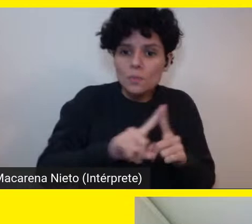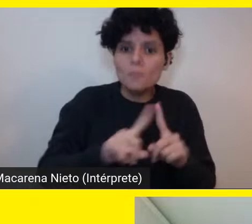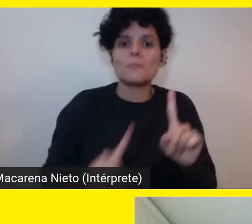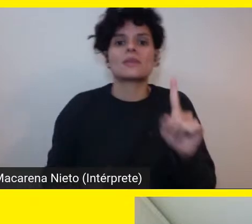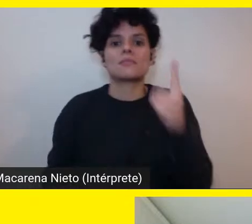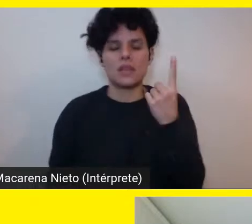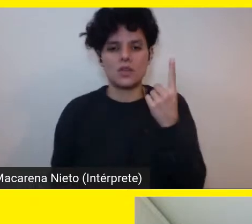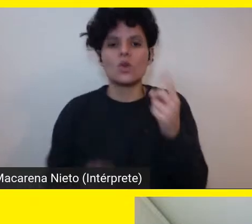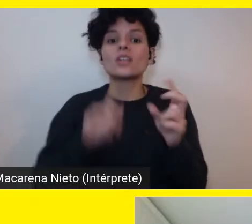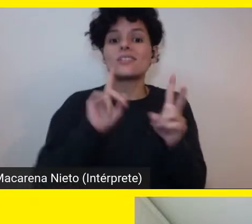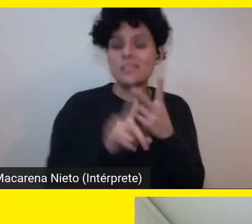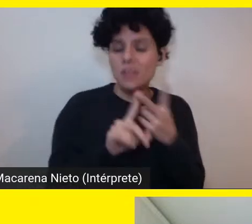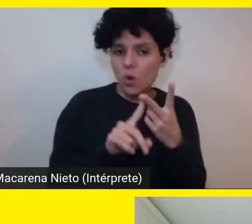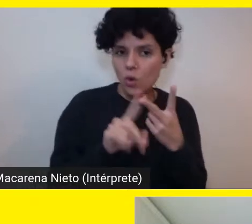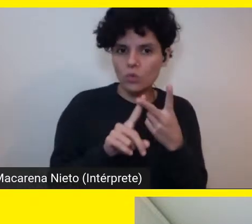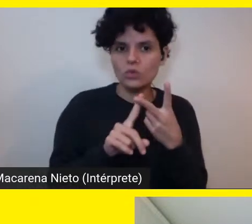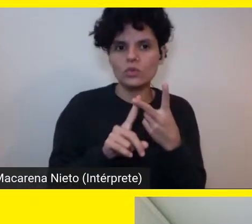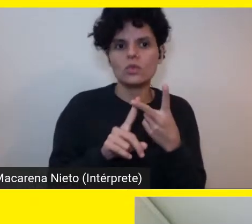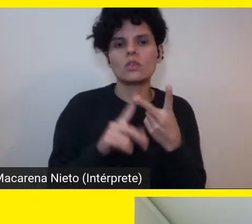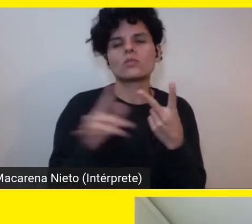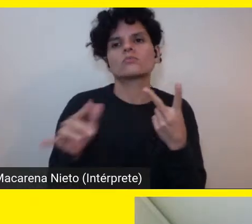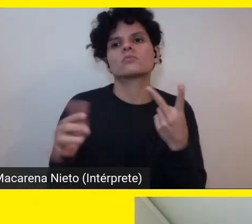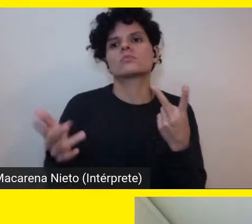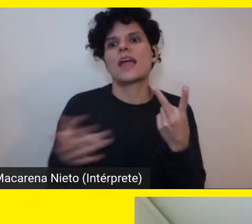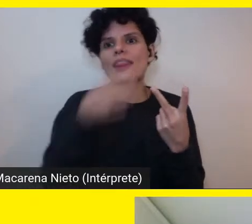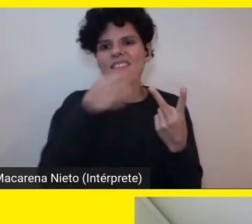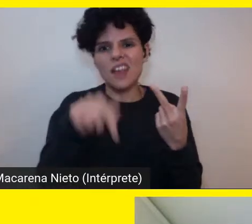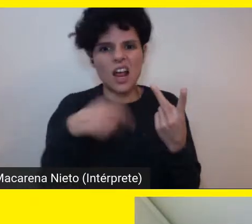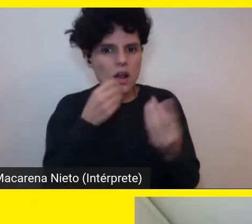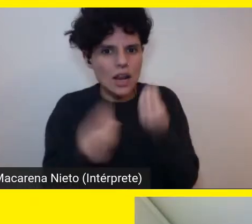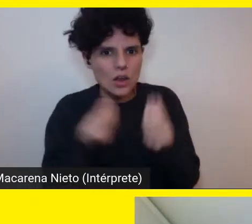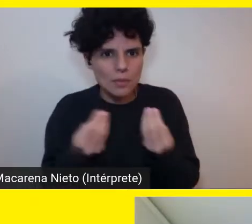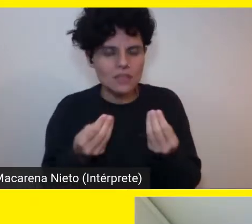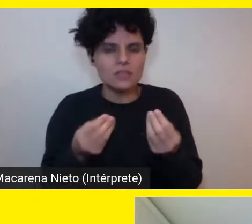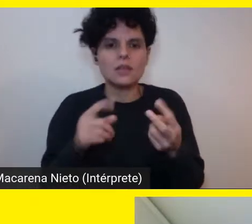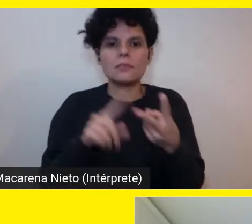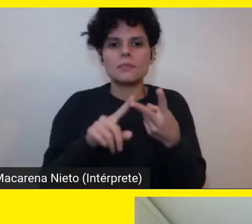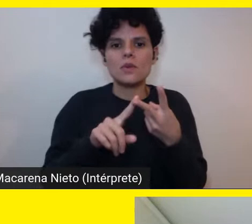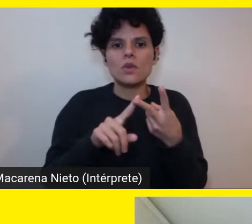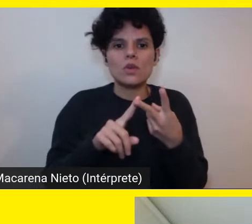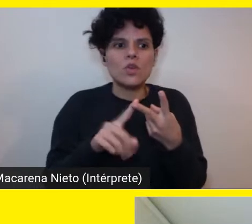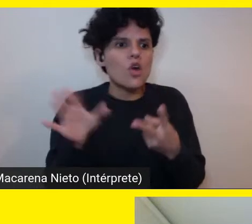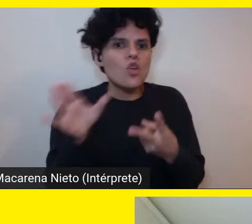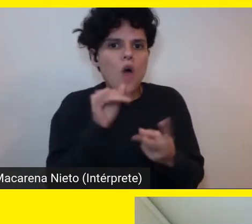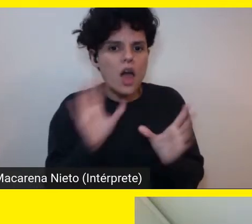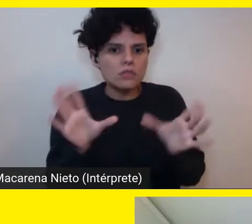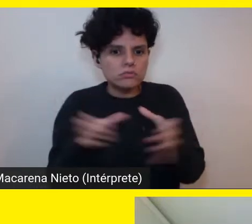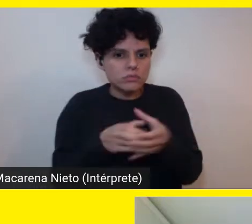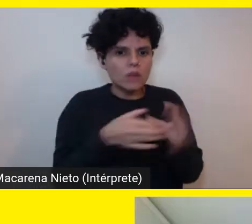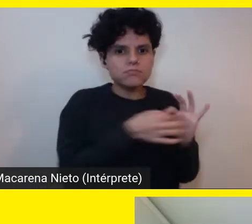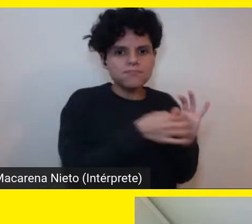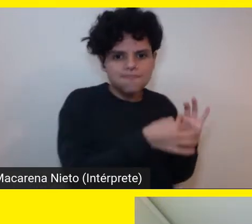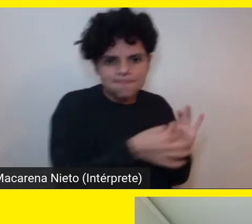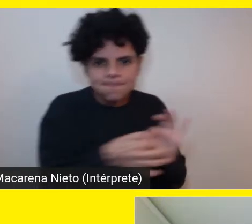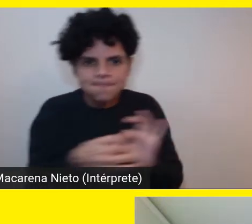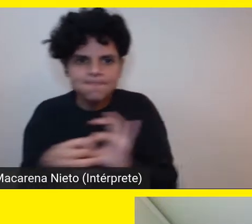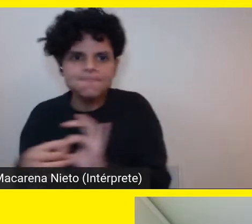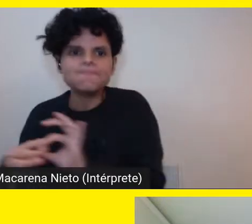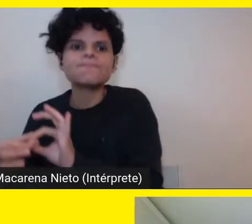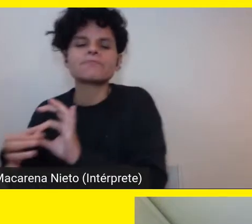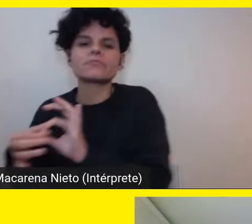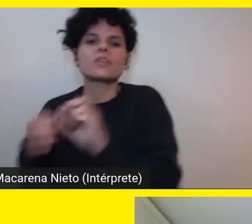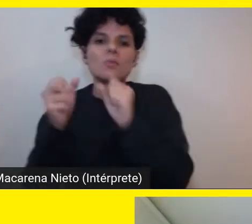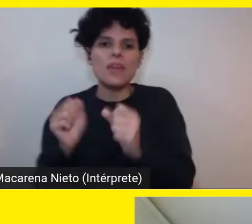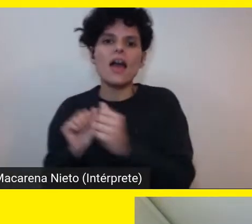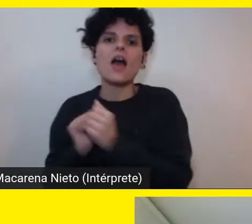inmediatamente después de calificar, aquí lo que pasa es que por un lado no hay un órgano continuador que acompaña a las víctimas calificadas en